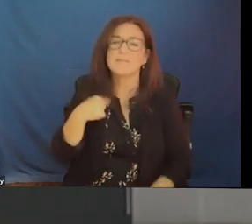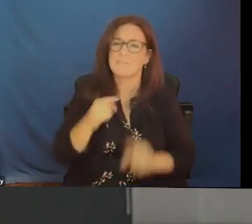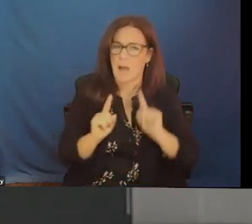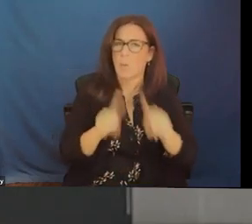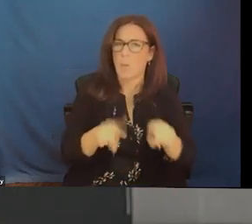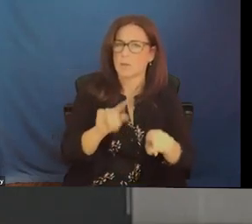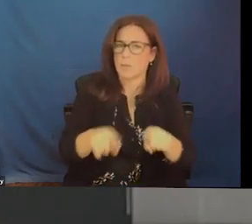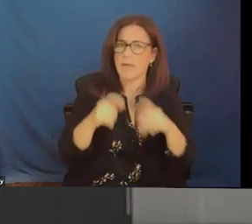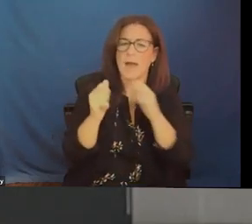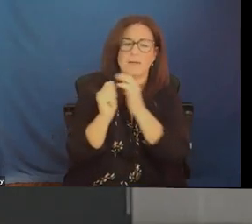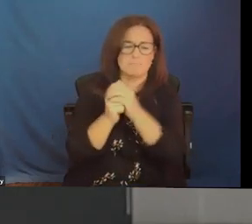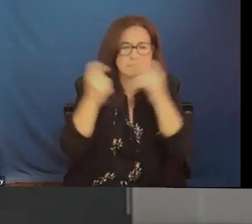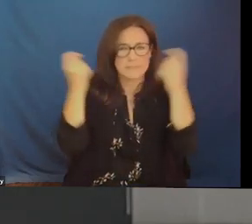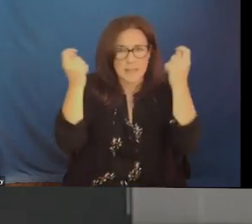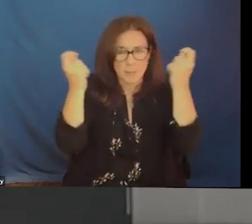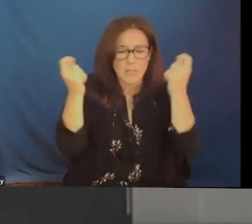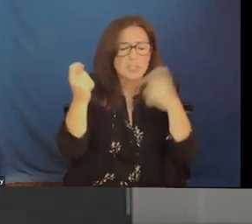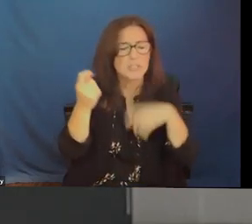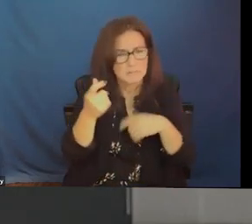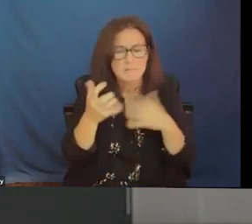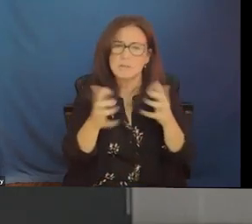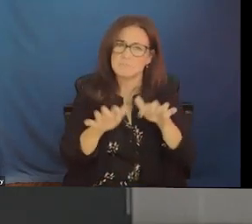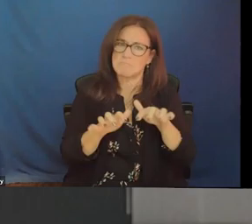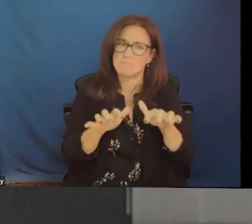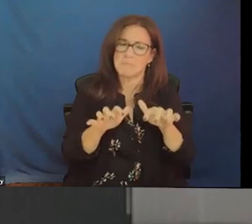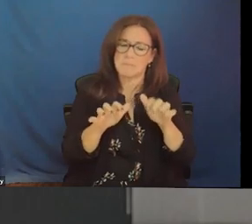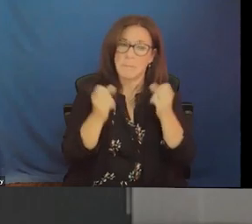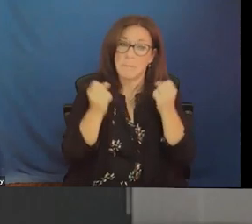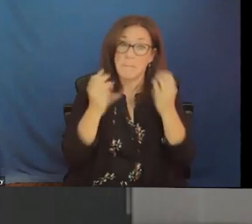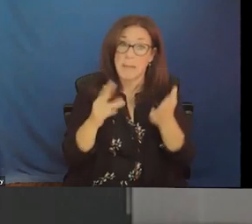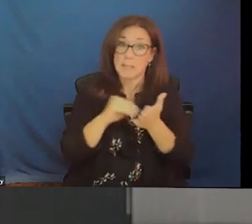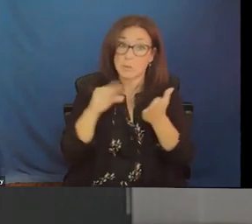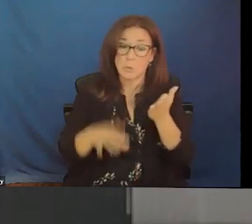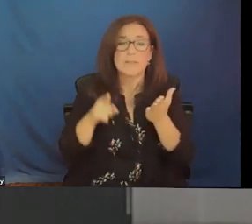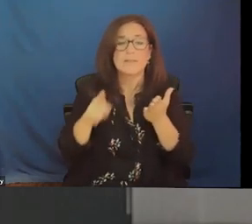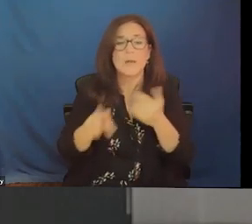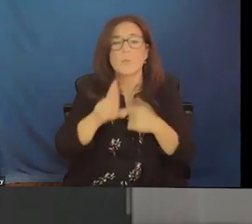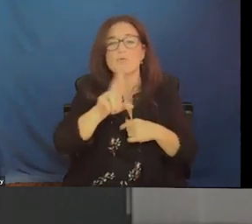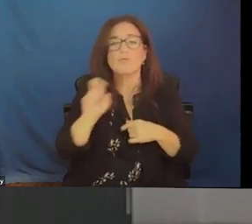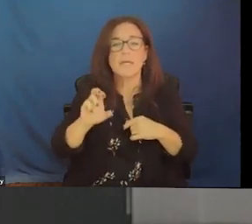tres semanas y fue un gran número de estudiantes que se reclasificaron